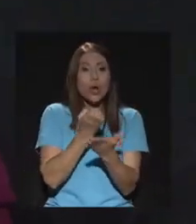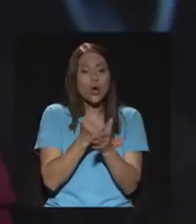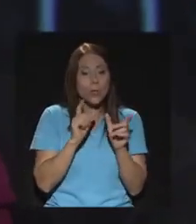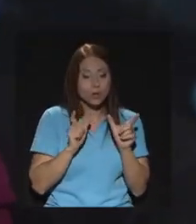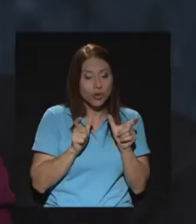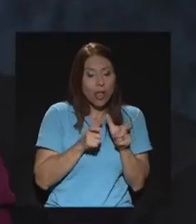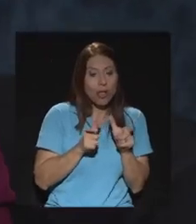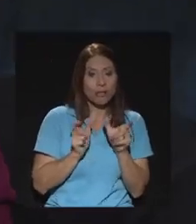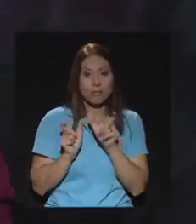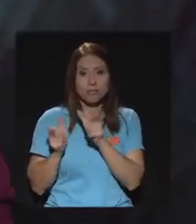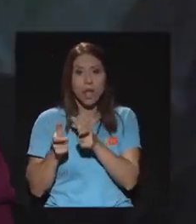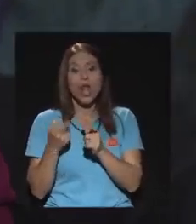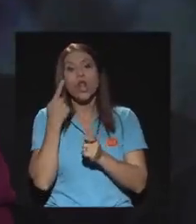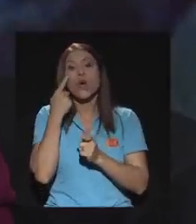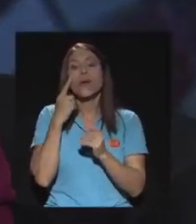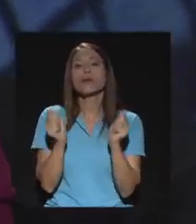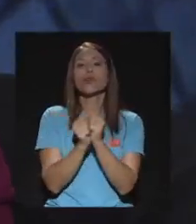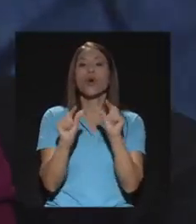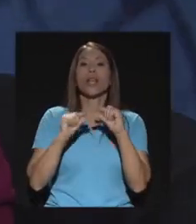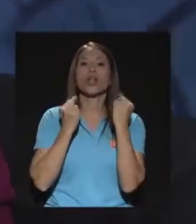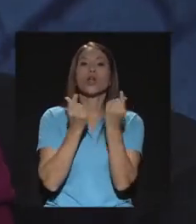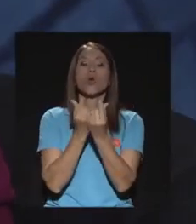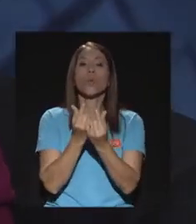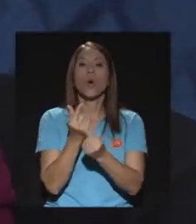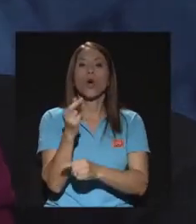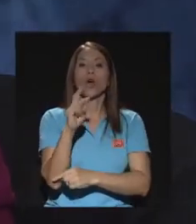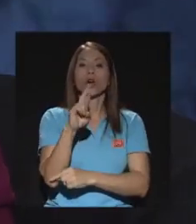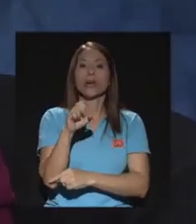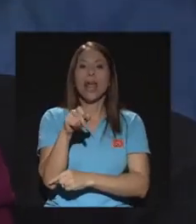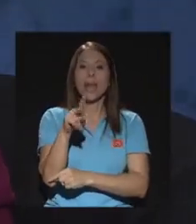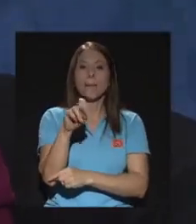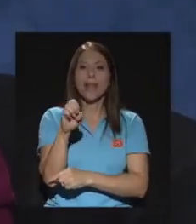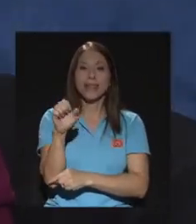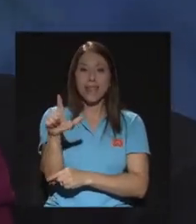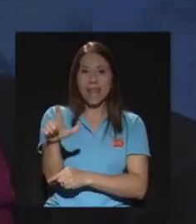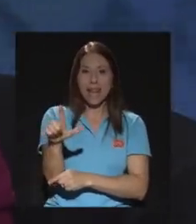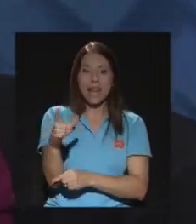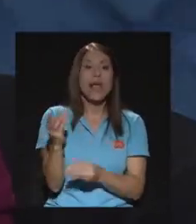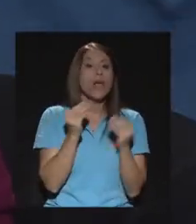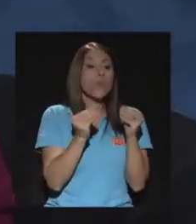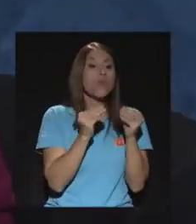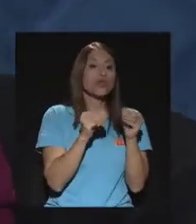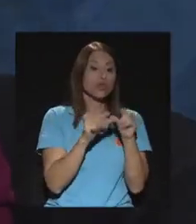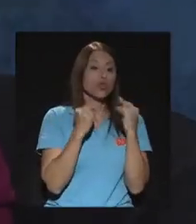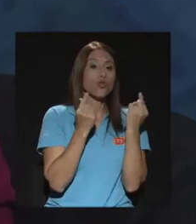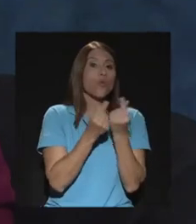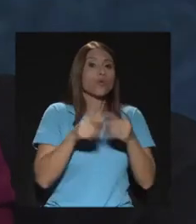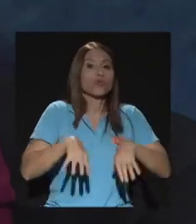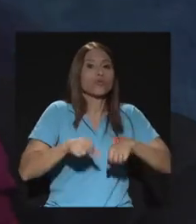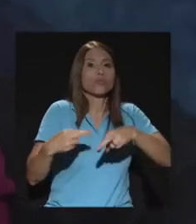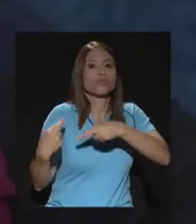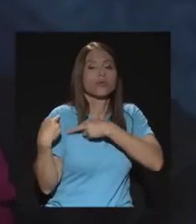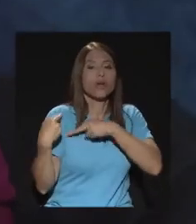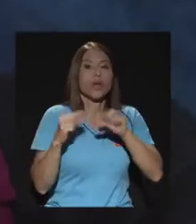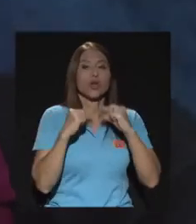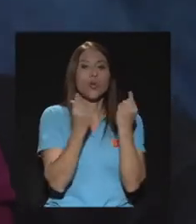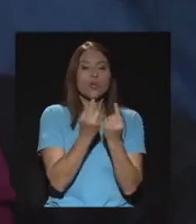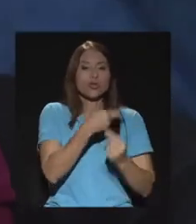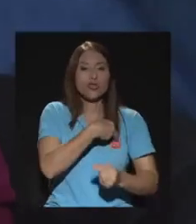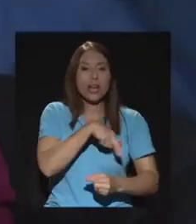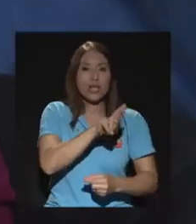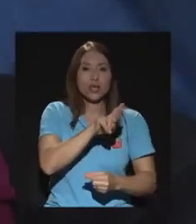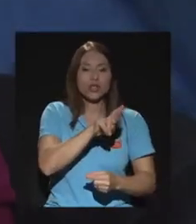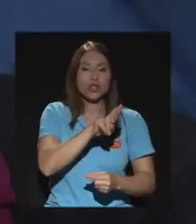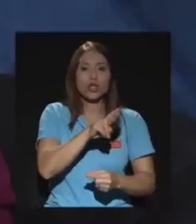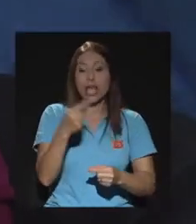por ejemplo, con el grupo Repretel. Hay muchas frecuencias de televisión en manos de grupos religiosos y vemos una ausencia de